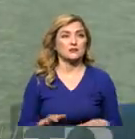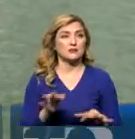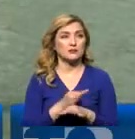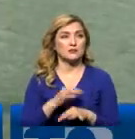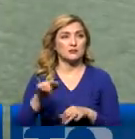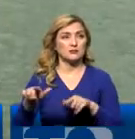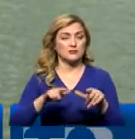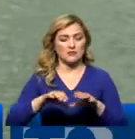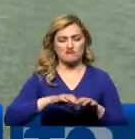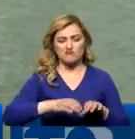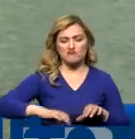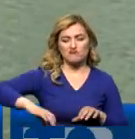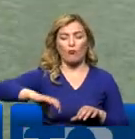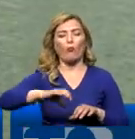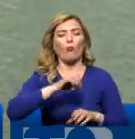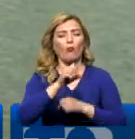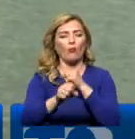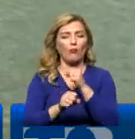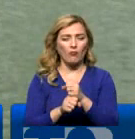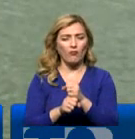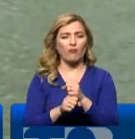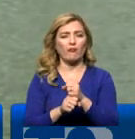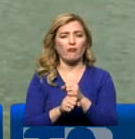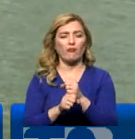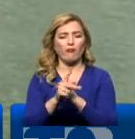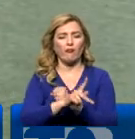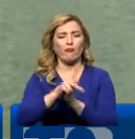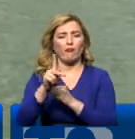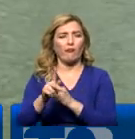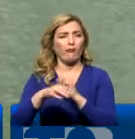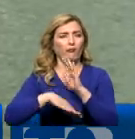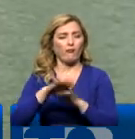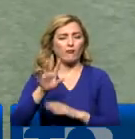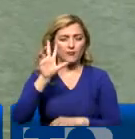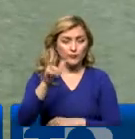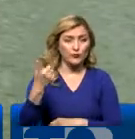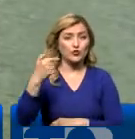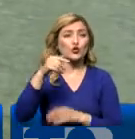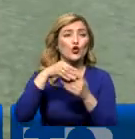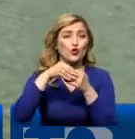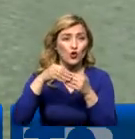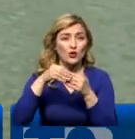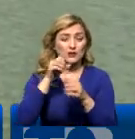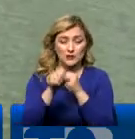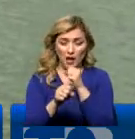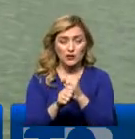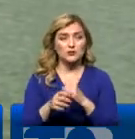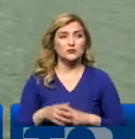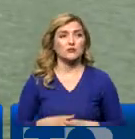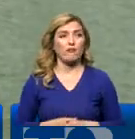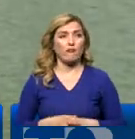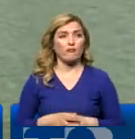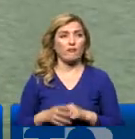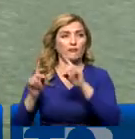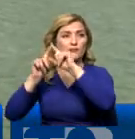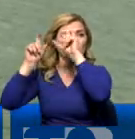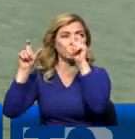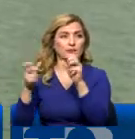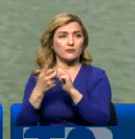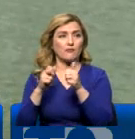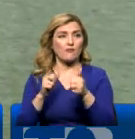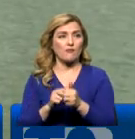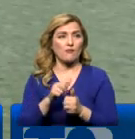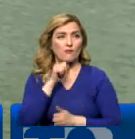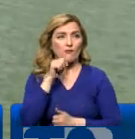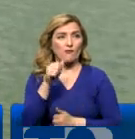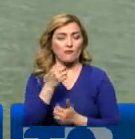este acueducto genera anualmente a Refinería del Pacífico más de 3 millones de dólares, pero a raíz de que la compañía atraviesa una